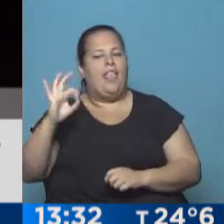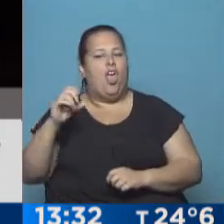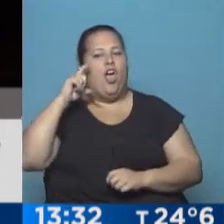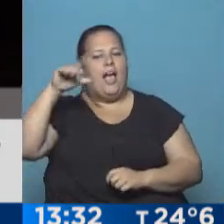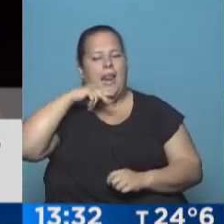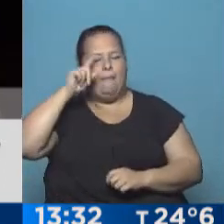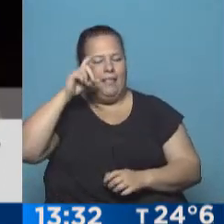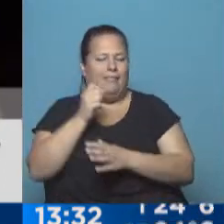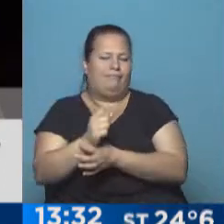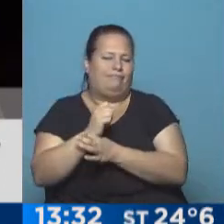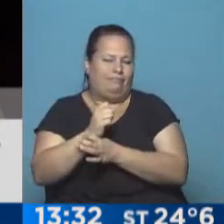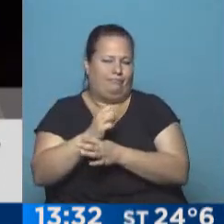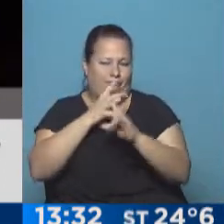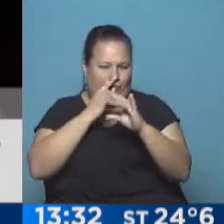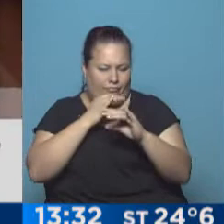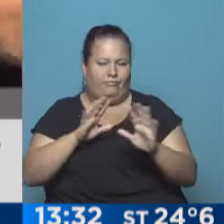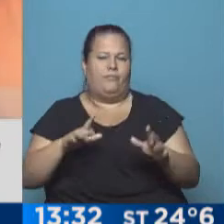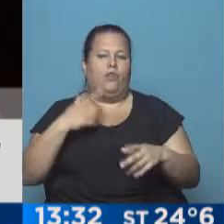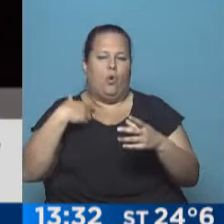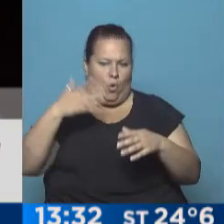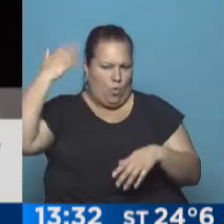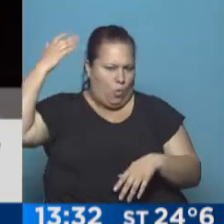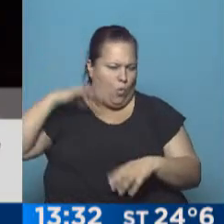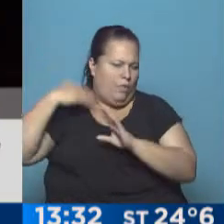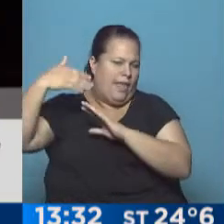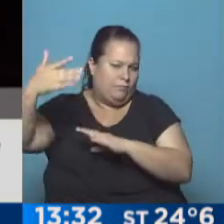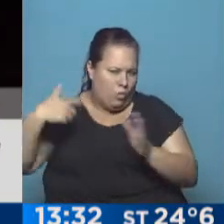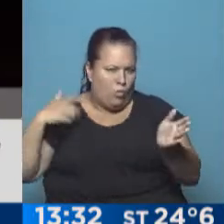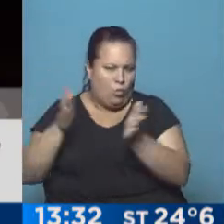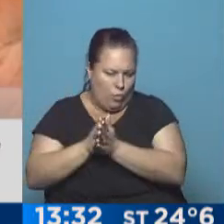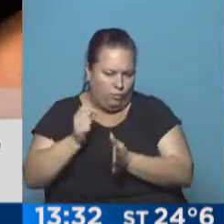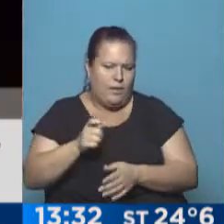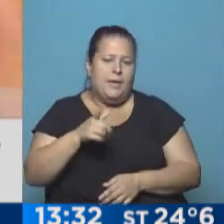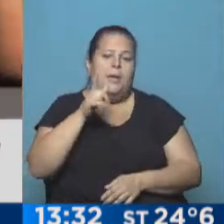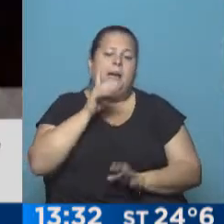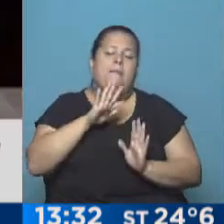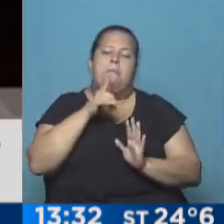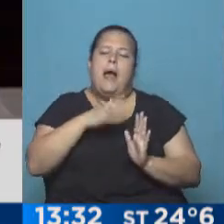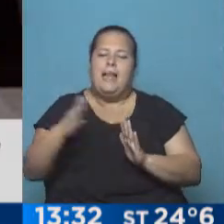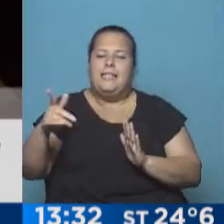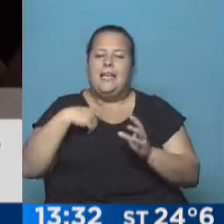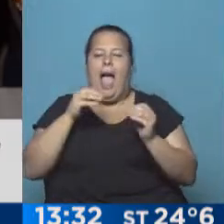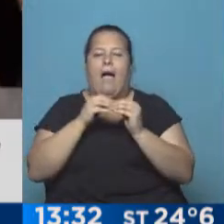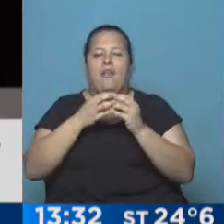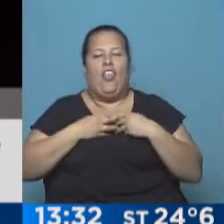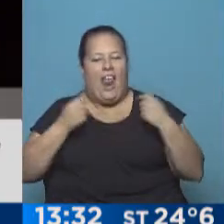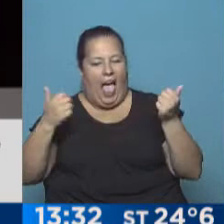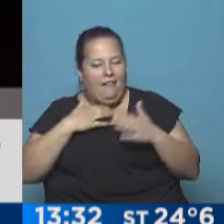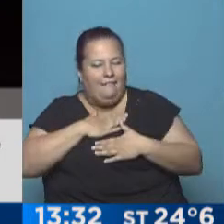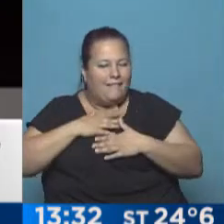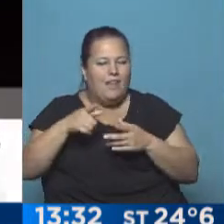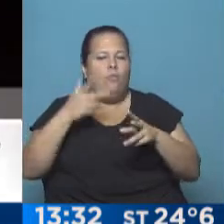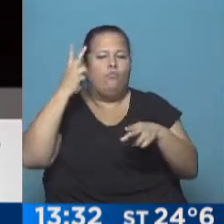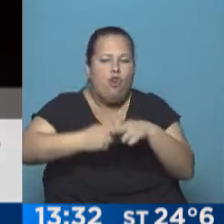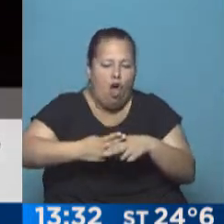que es un gran pianista, que tocó conmigo años después. Supuestamente después de ese Amigo el Alma hay un